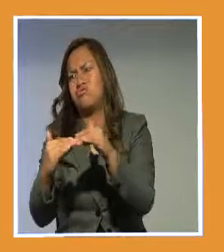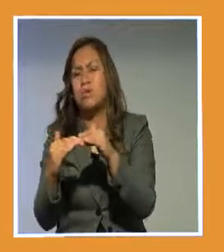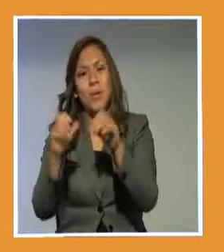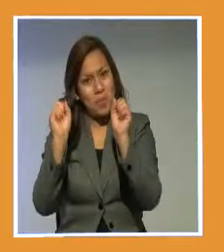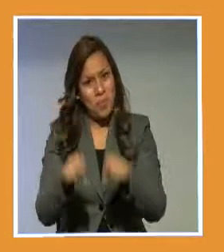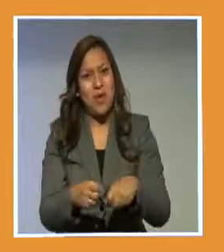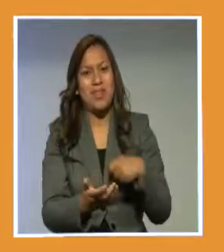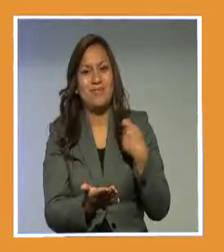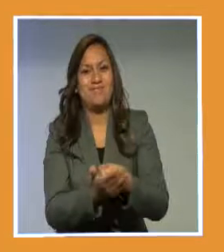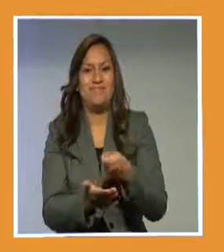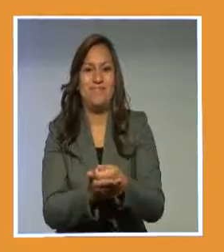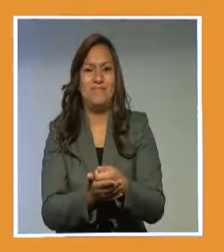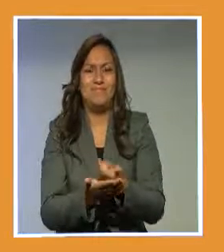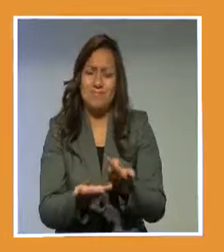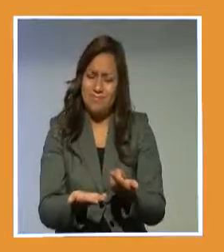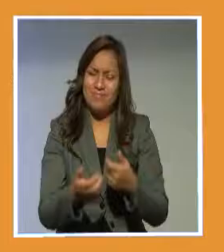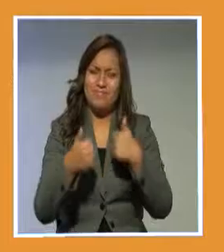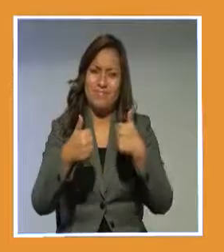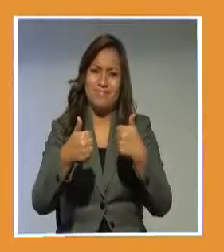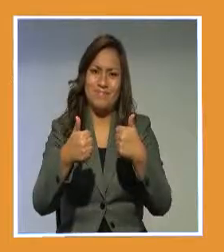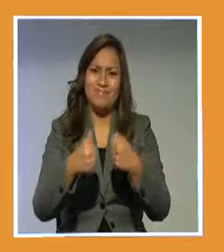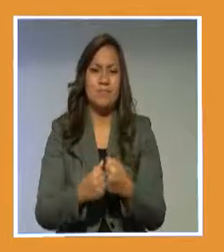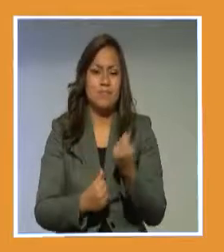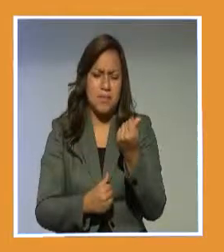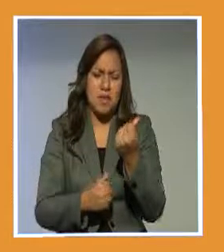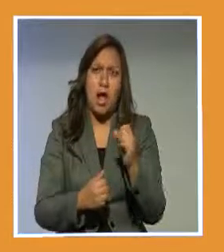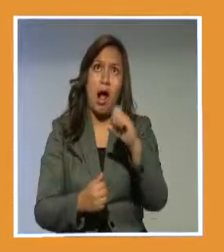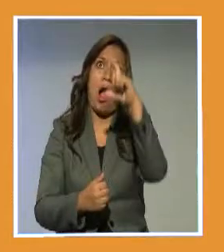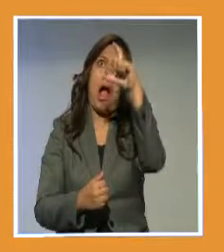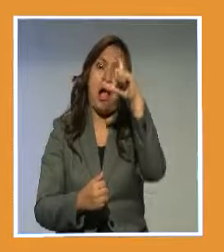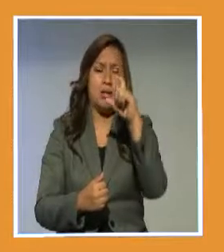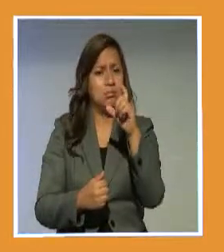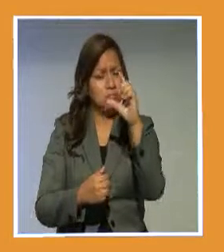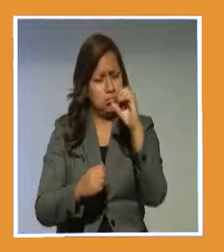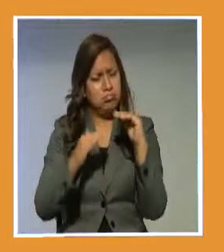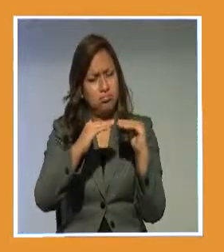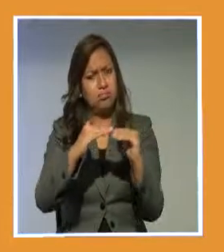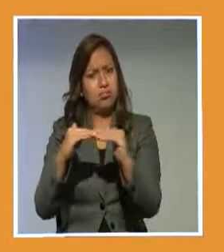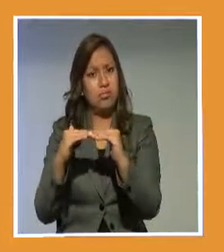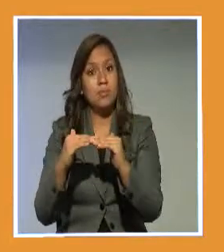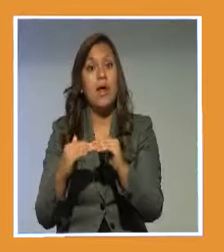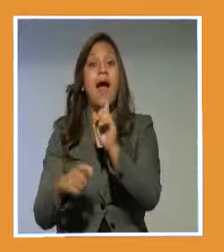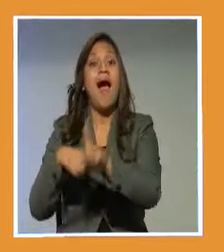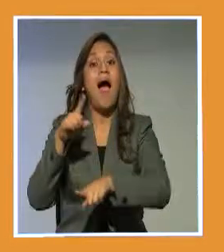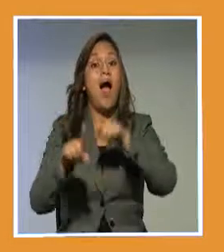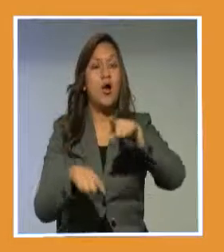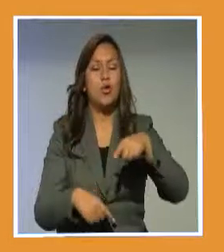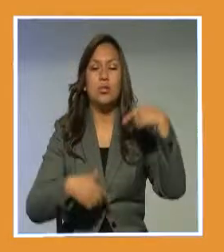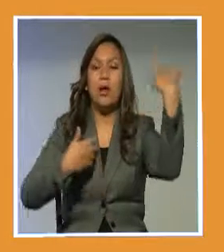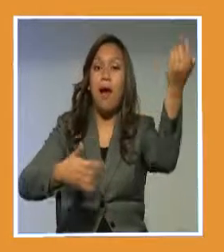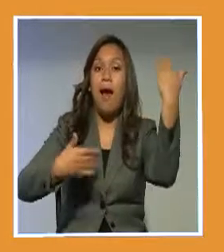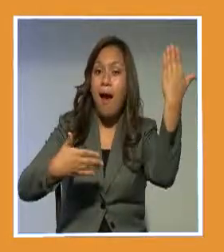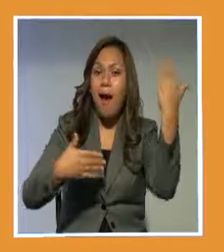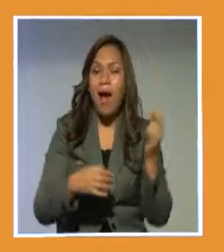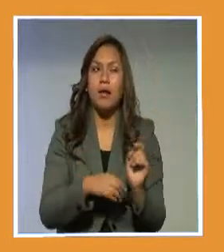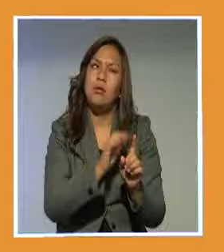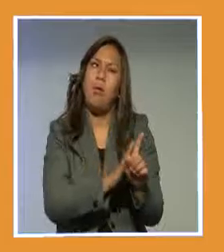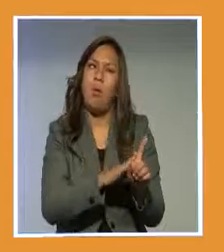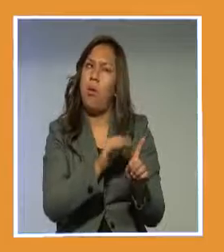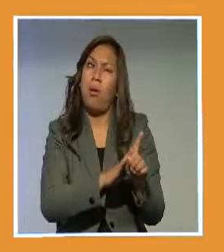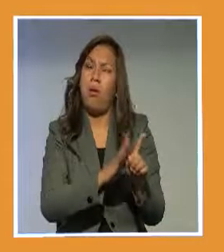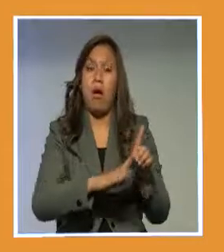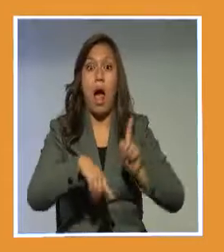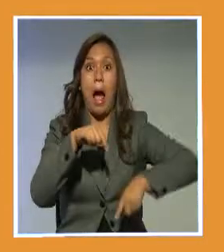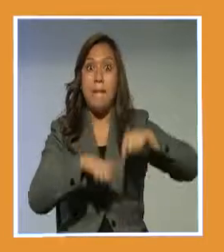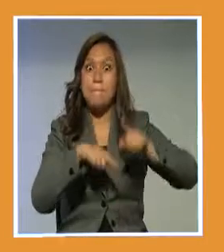hemos dicho. La información privilegiada que se genera desde los municipios, los amigos del alcalde, los familiares del alcalde que van y compran